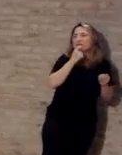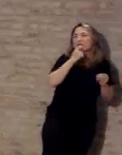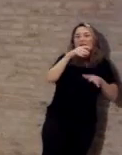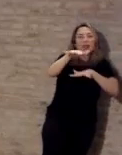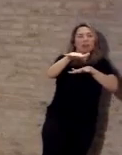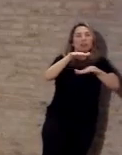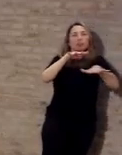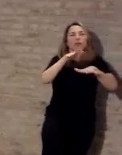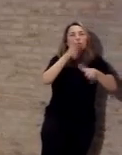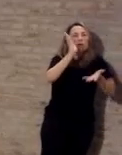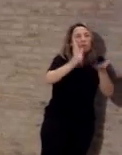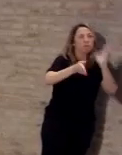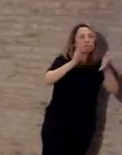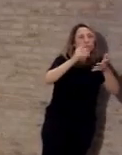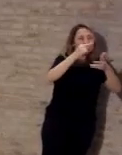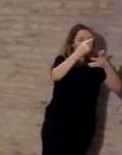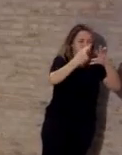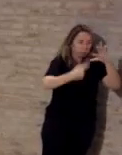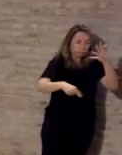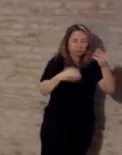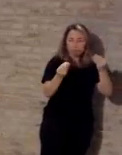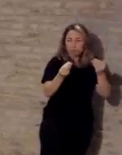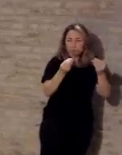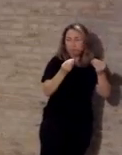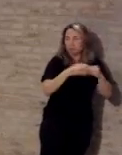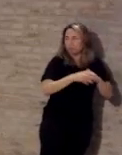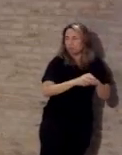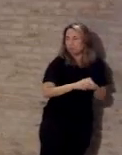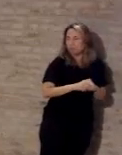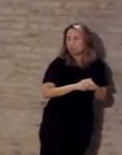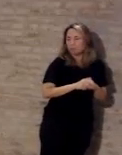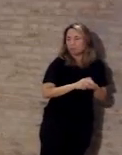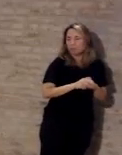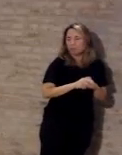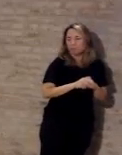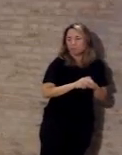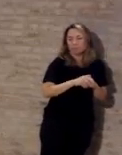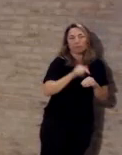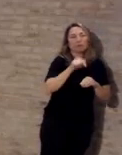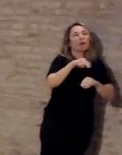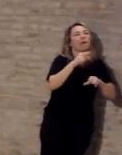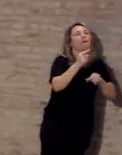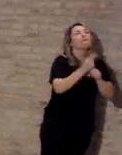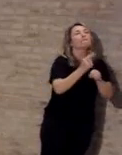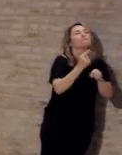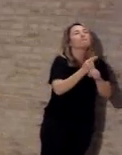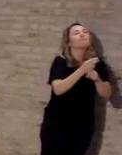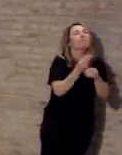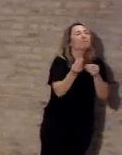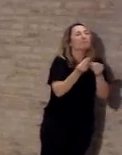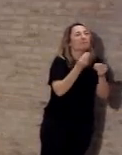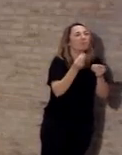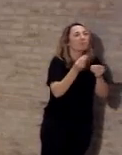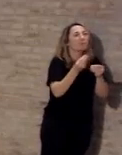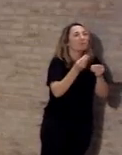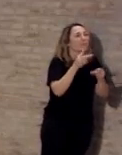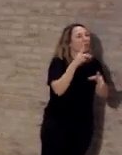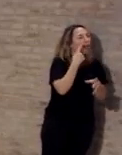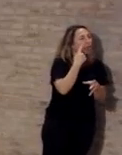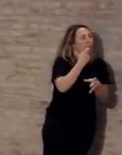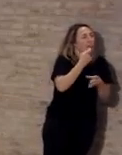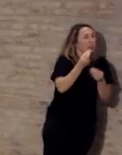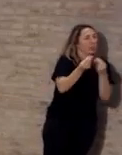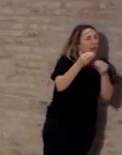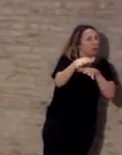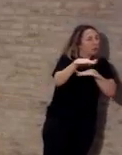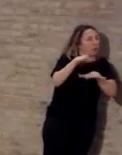tipos que nombraban las chicas eh lo primero que tenemos que que que poder es advertir Ya de por sí sabemos que